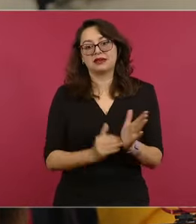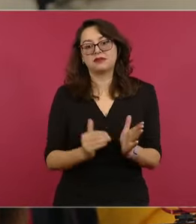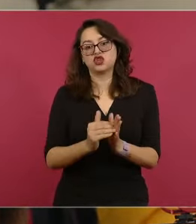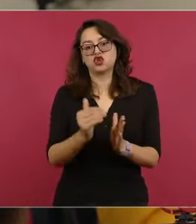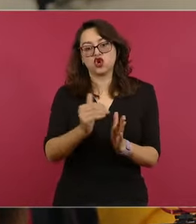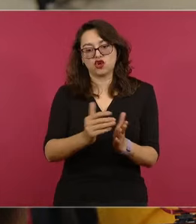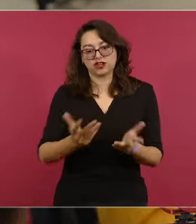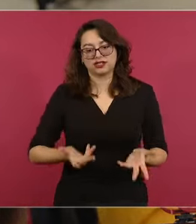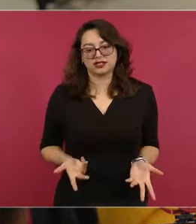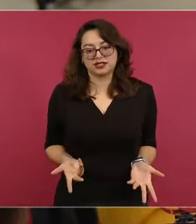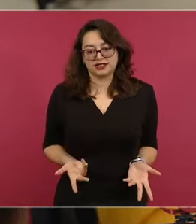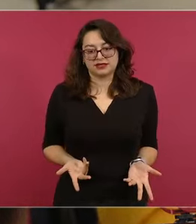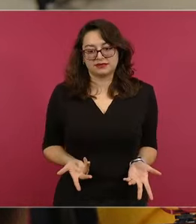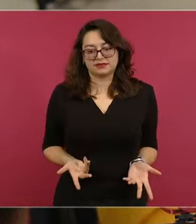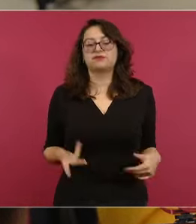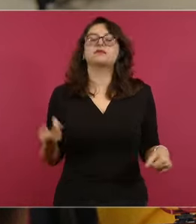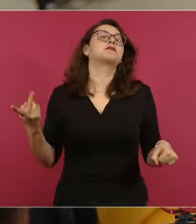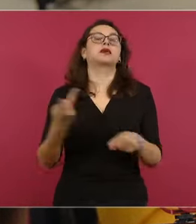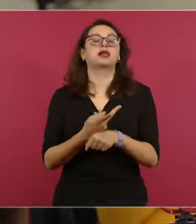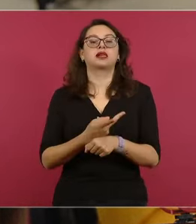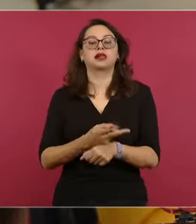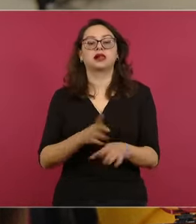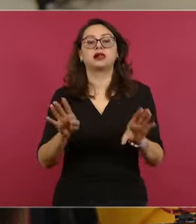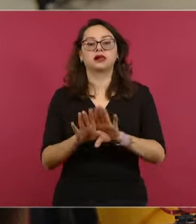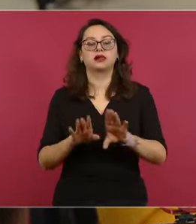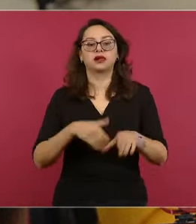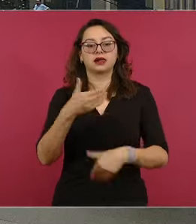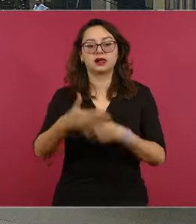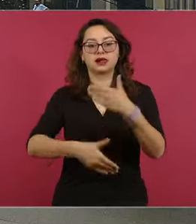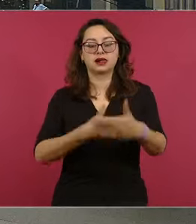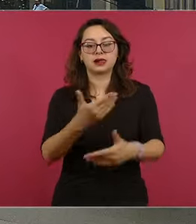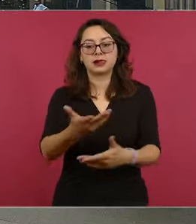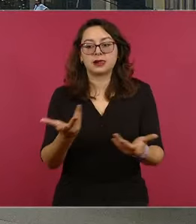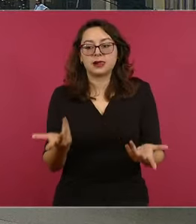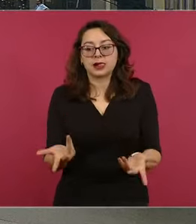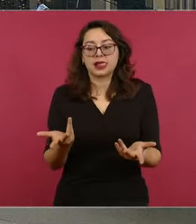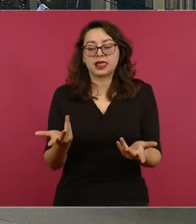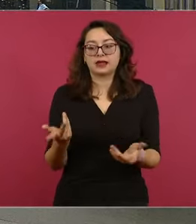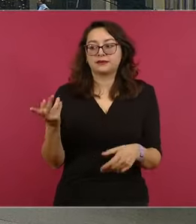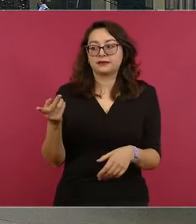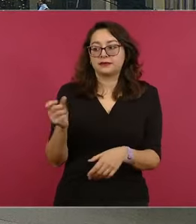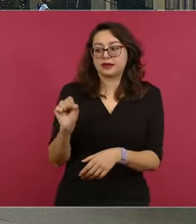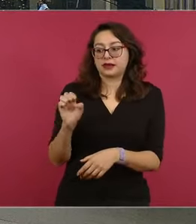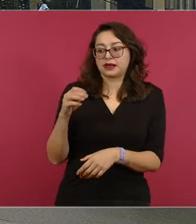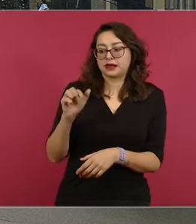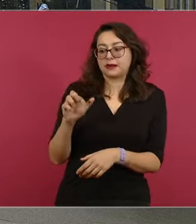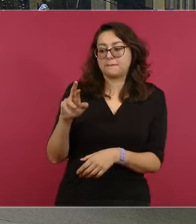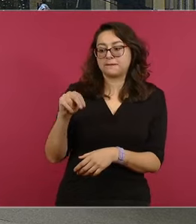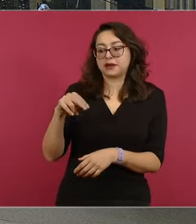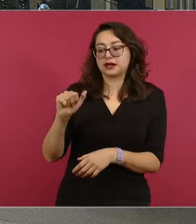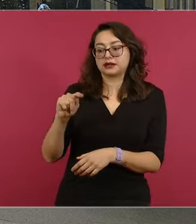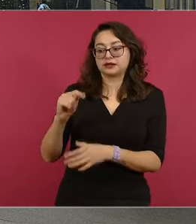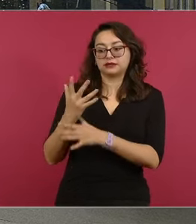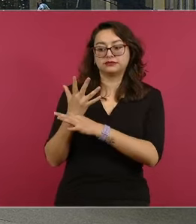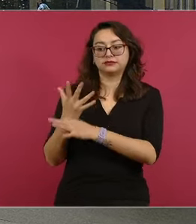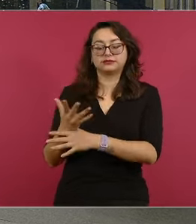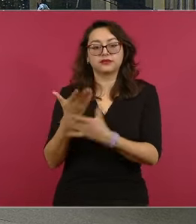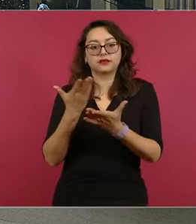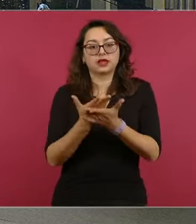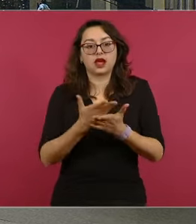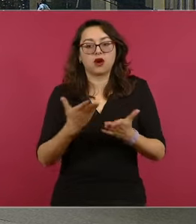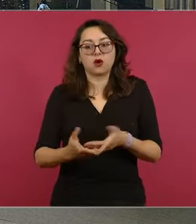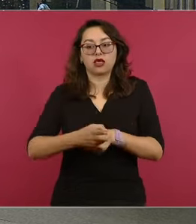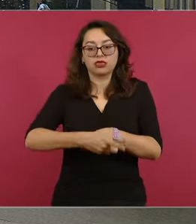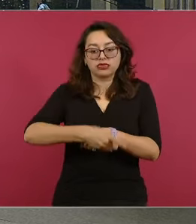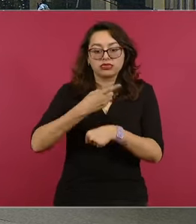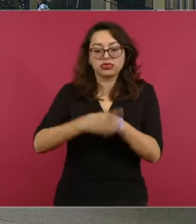2,000 millones de pesos. Preguntarle qué impacto legal va a tener este dictamen y cómo se va a resarcir el daño después